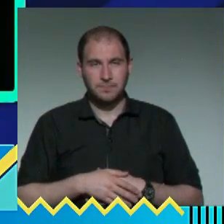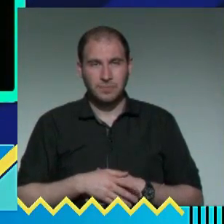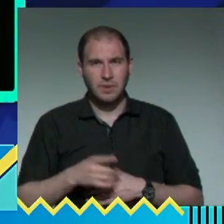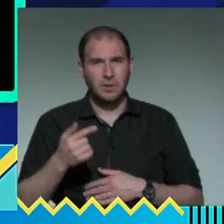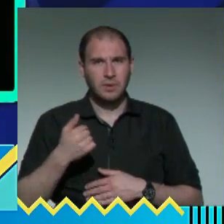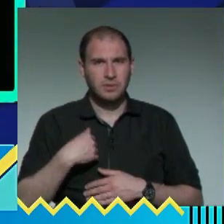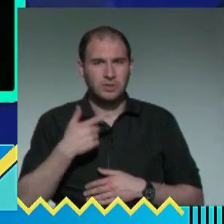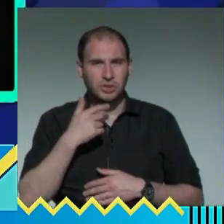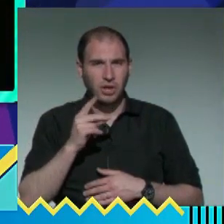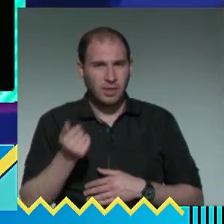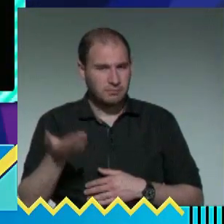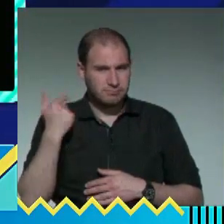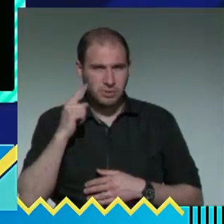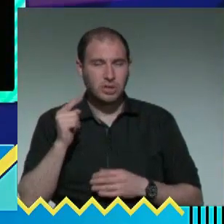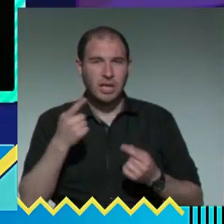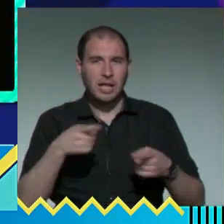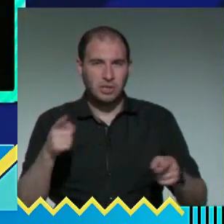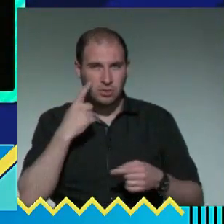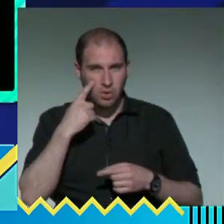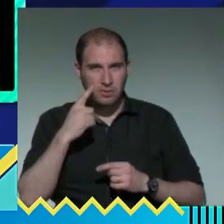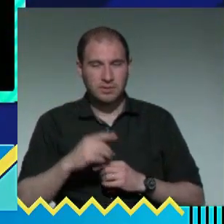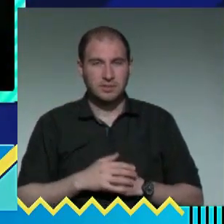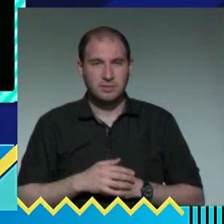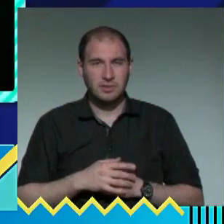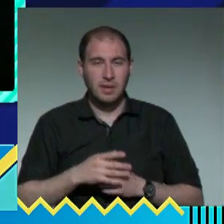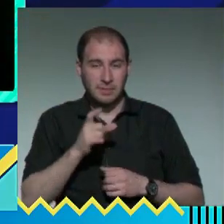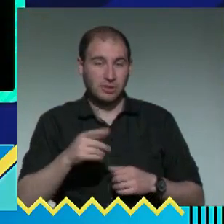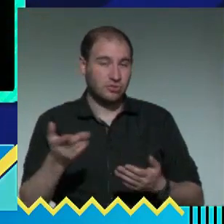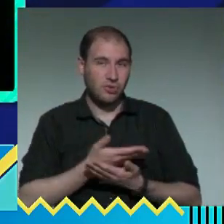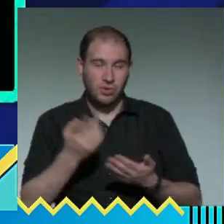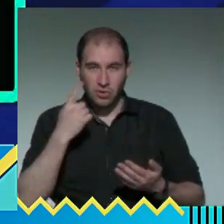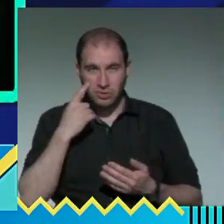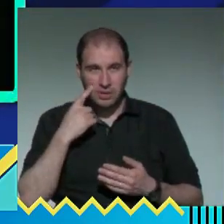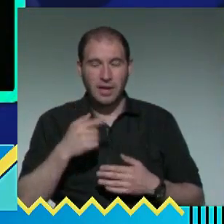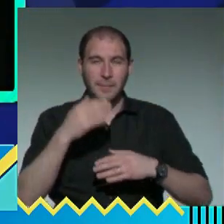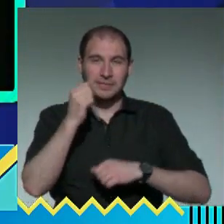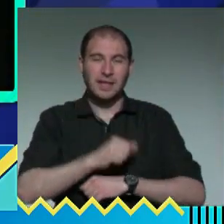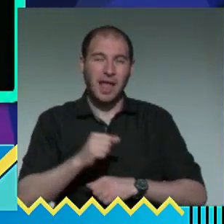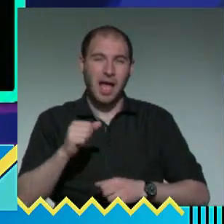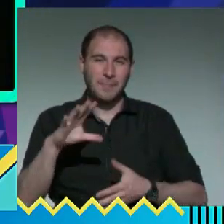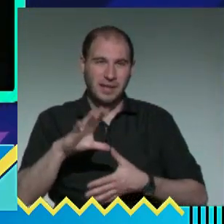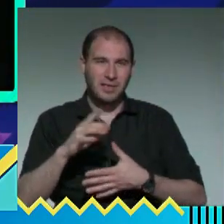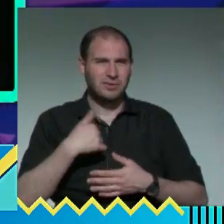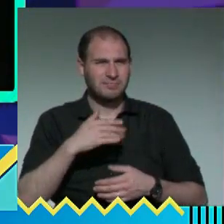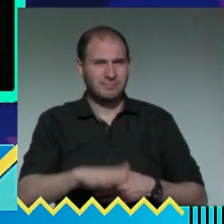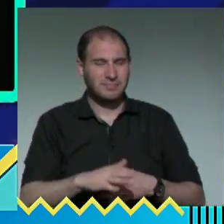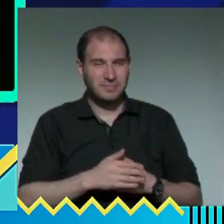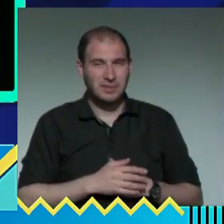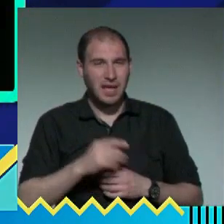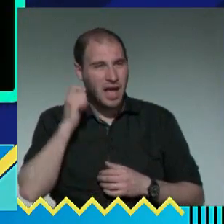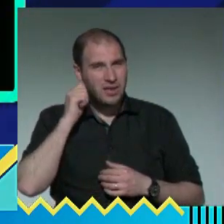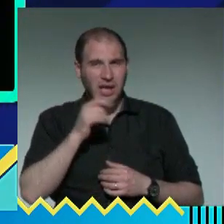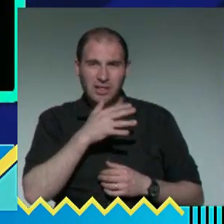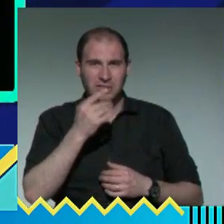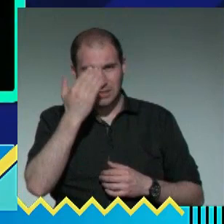yo no escuchaba Soda, conocía los temas que conoce todo el mundo. Versión americana de música era ligera. Muy chico, tenía también 14,